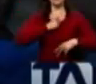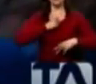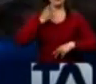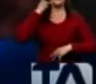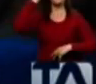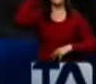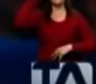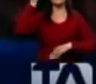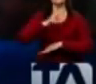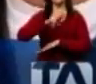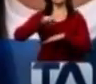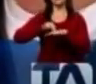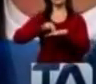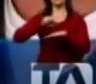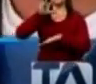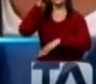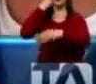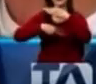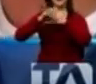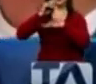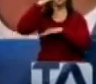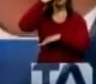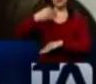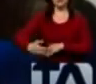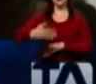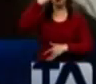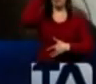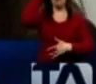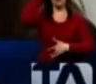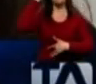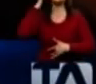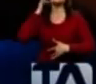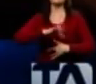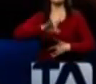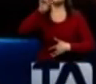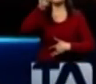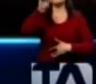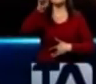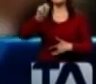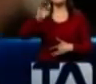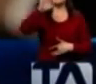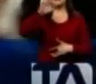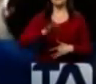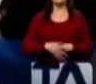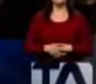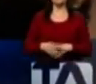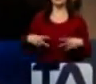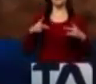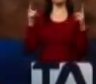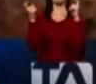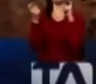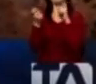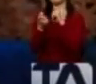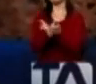padres pues normales que tienen 3 hijos y el pequeño nace enfermo con esta enfermedad rara, incurable, y cómo pues nos cambia la vida.